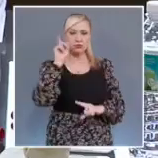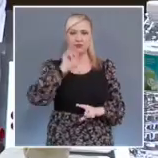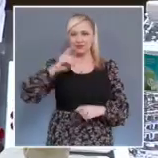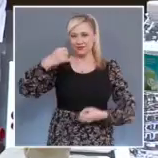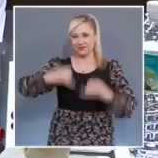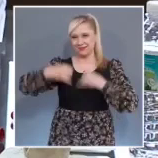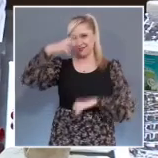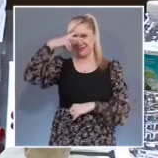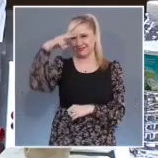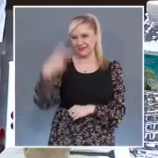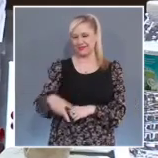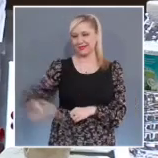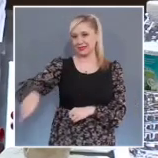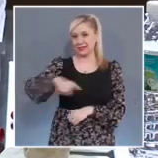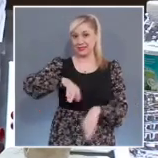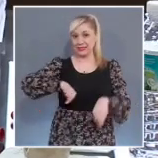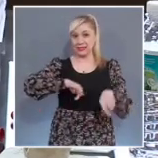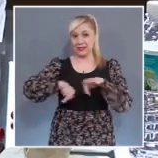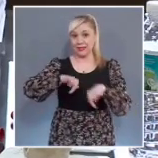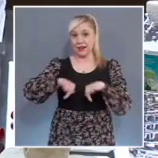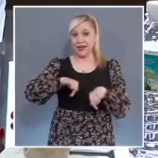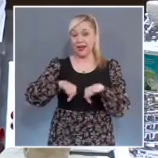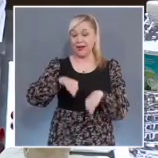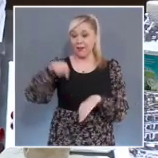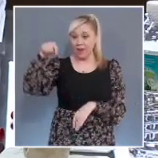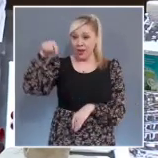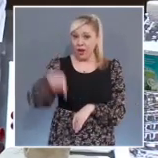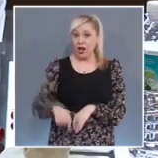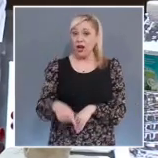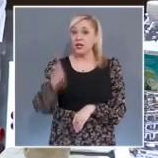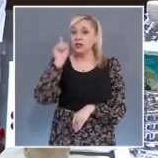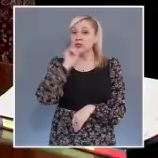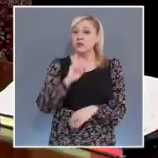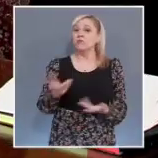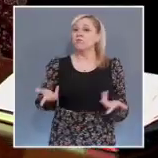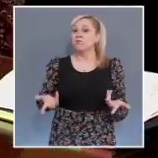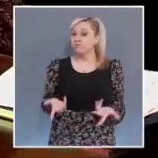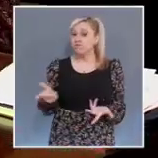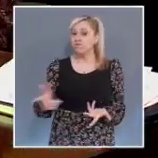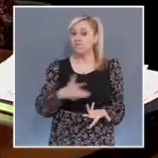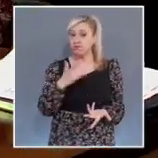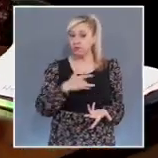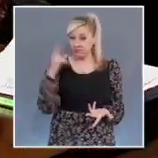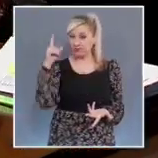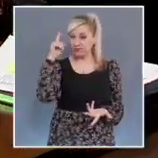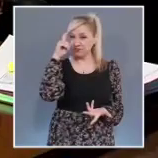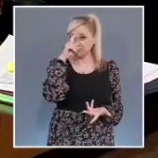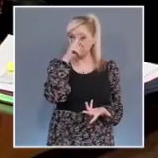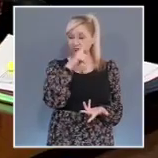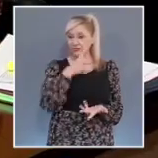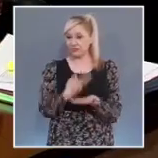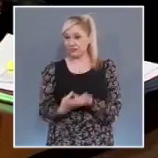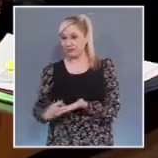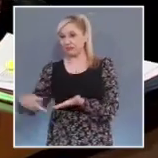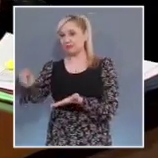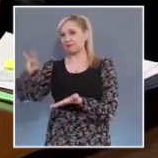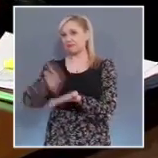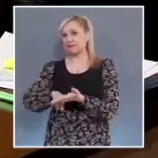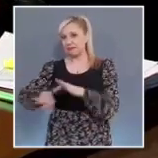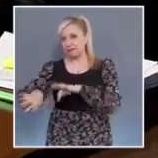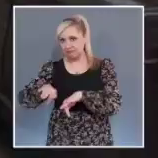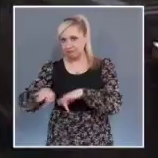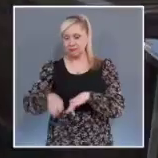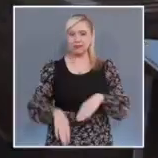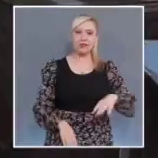laboran en órganos jurisdiccionales qué tan complicado ha sido desempeñar su papel como madres y llevar a cabo también sus tareas